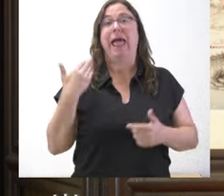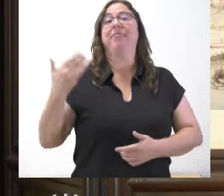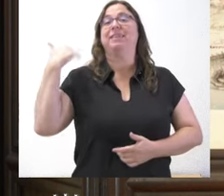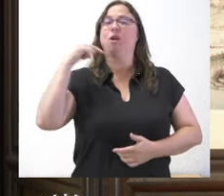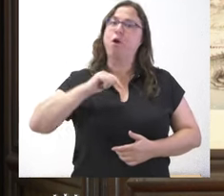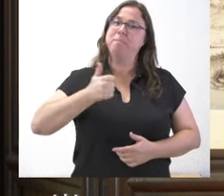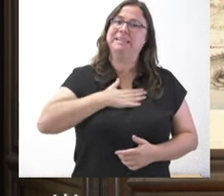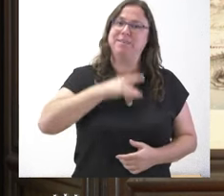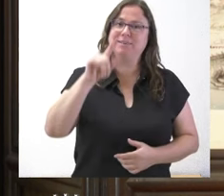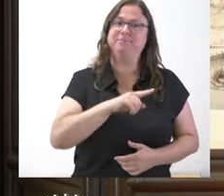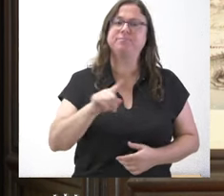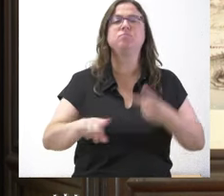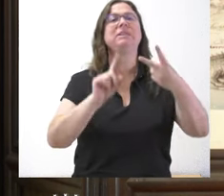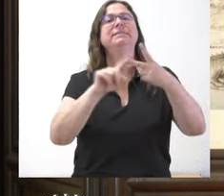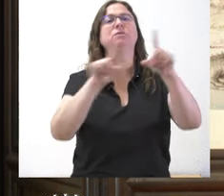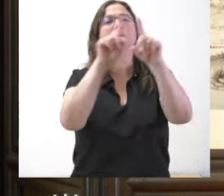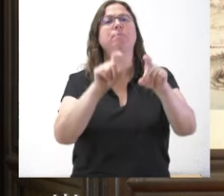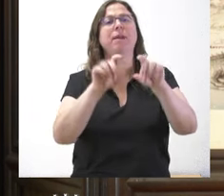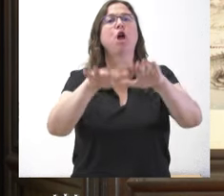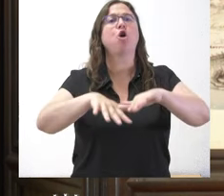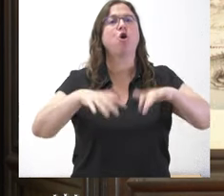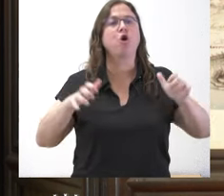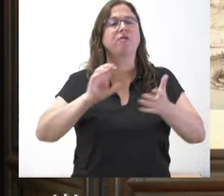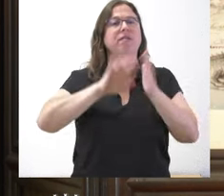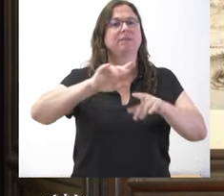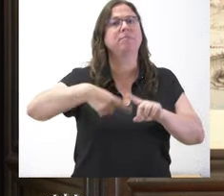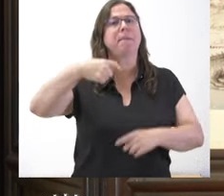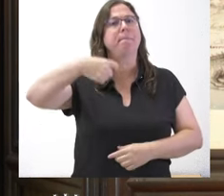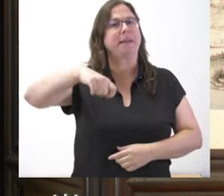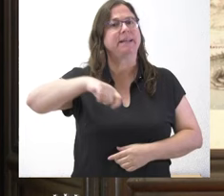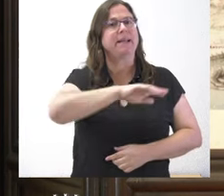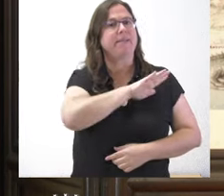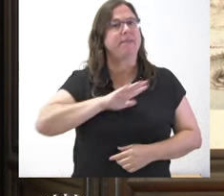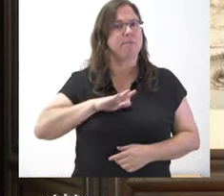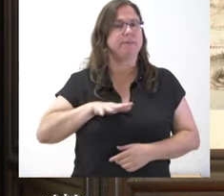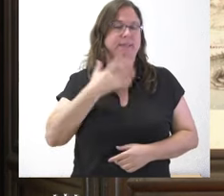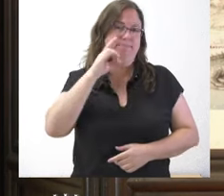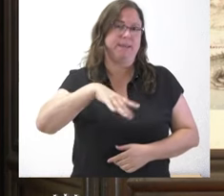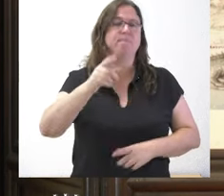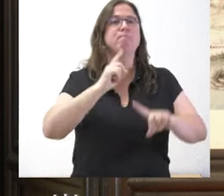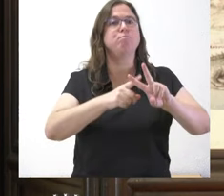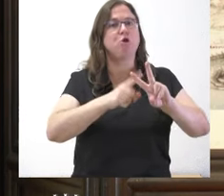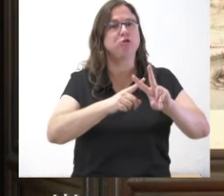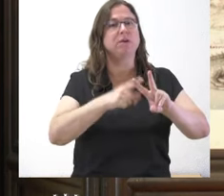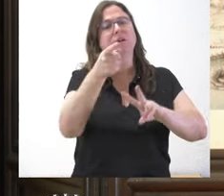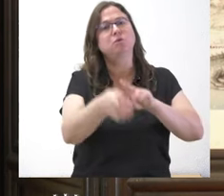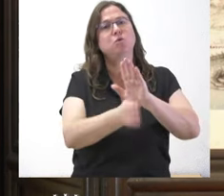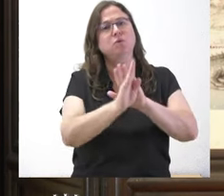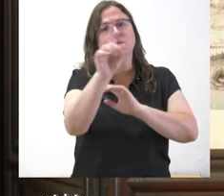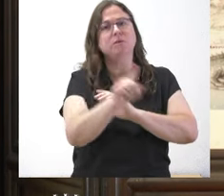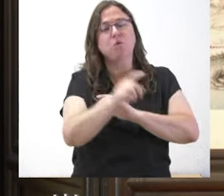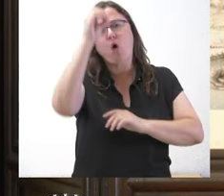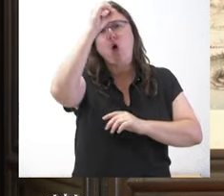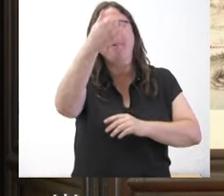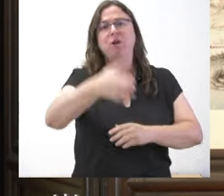y mi segunda pregunta son las cortes de Castilla y león y la presidencia Que de momento está en manos de vox si creen que eso se va a mantener así Cuál es su